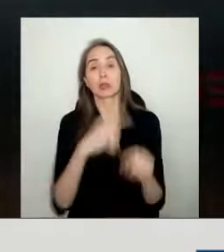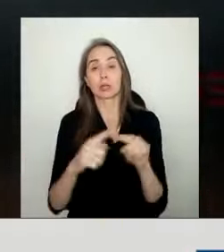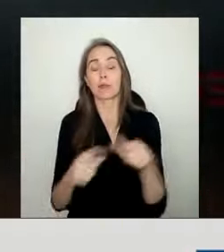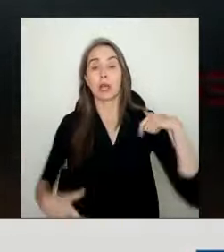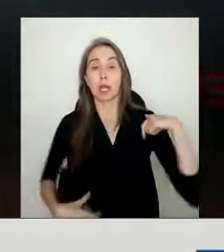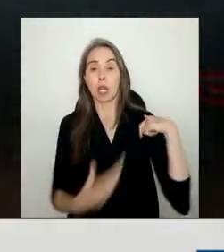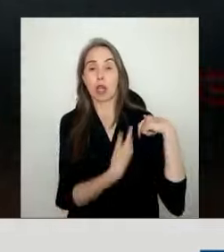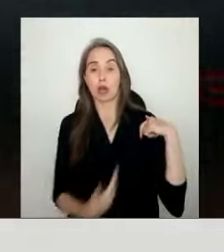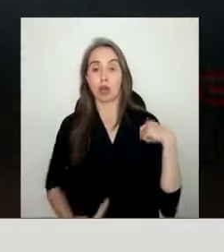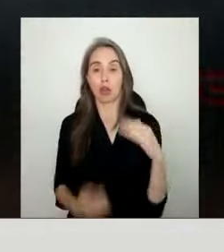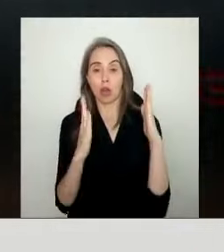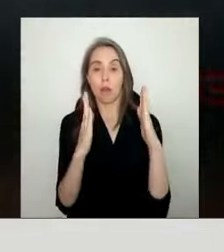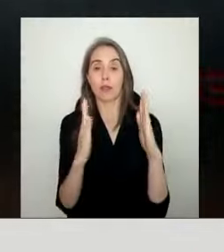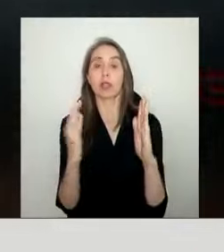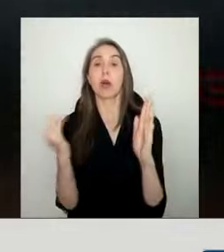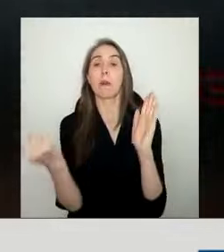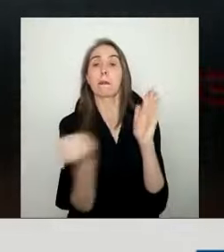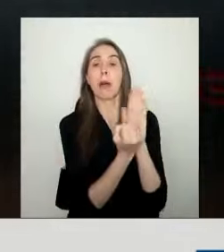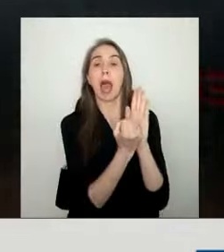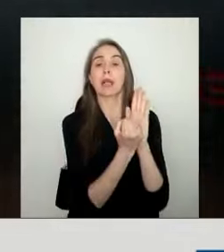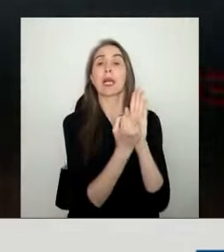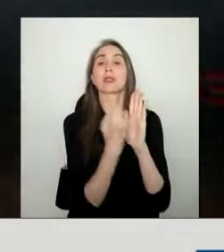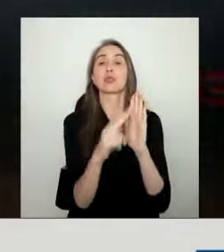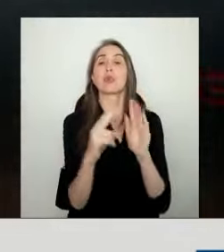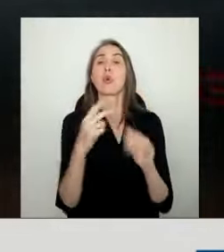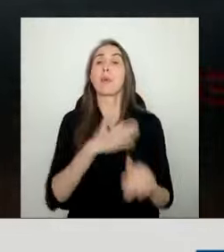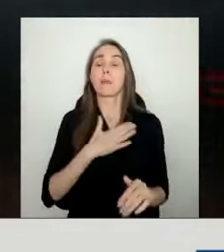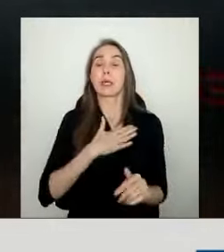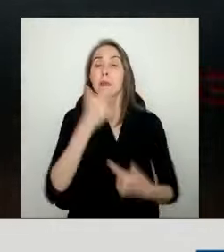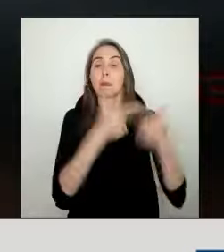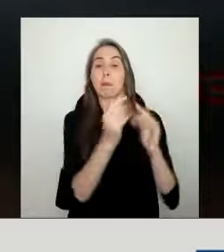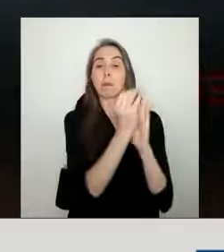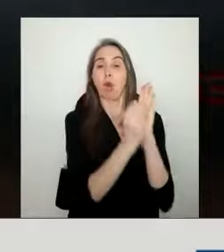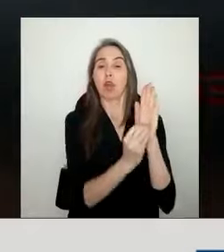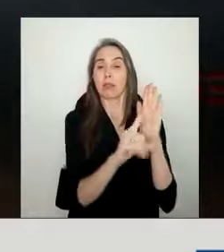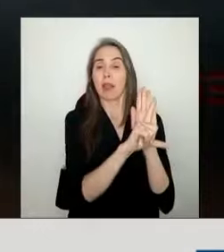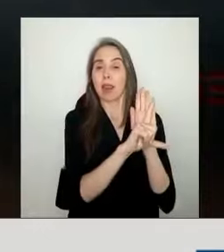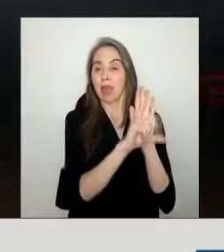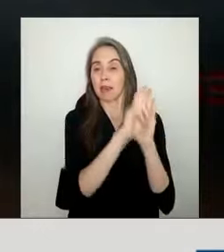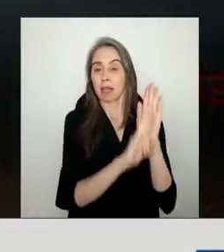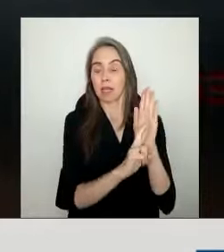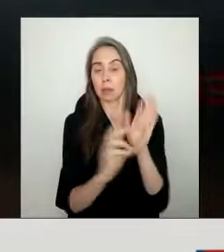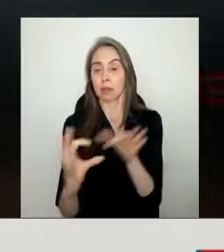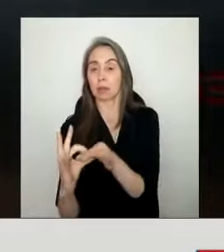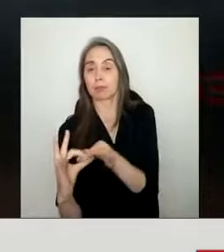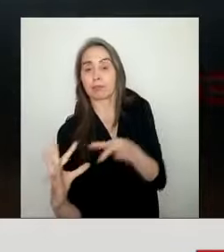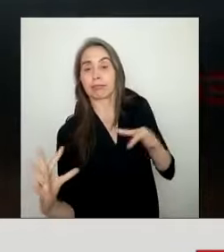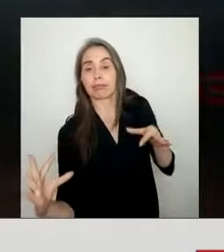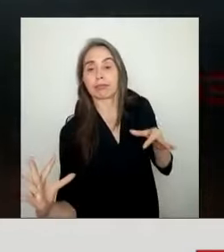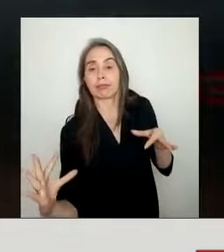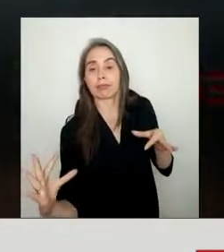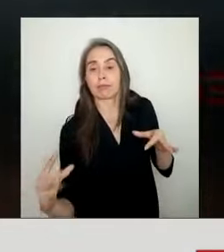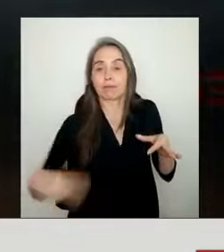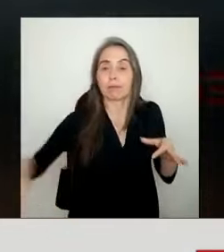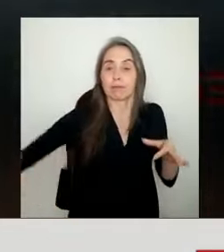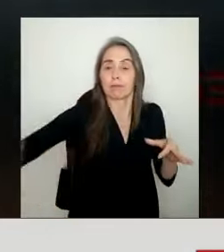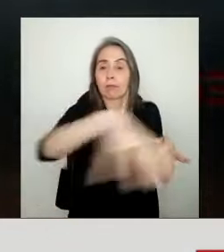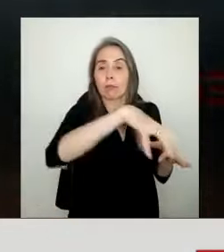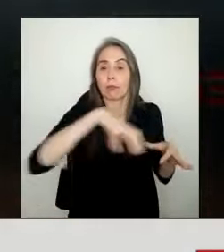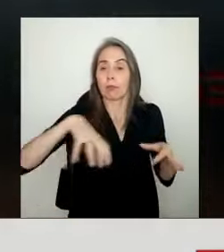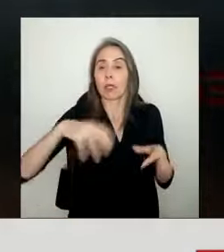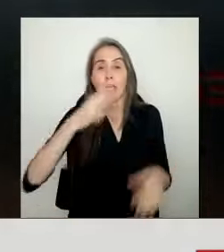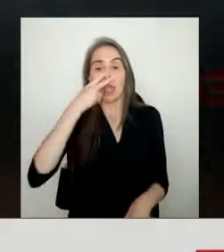sello a sus diversas políticas y estas están muy desarraigadas Y prácticamente enajenadas con lo que